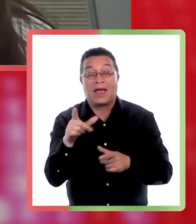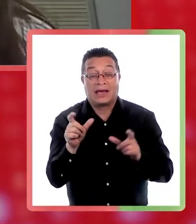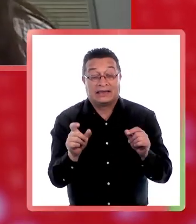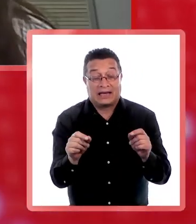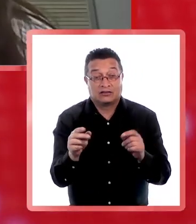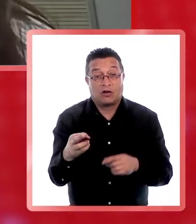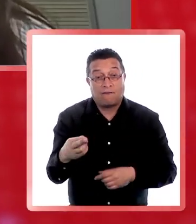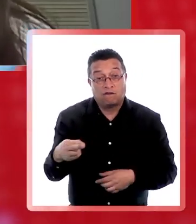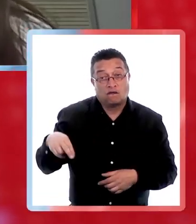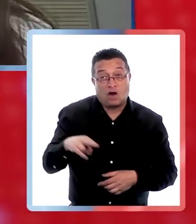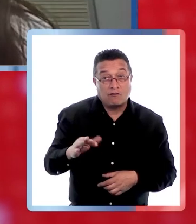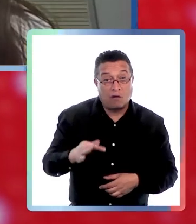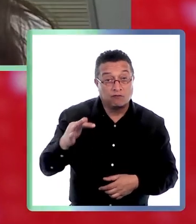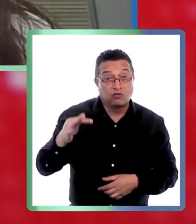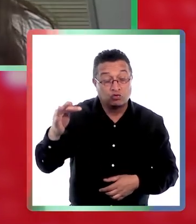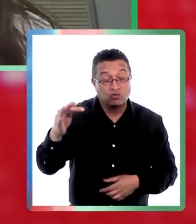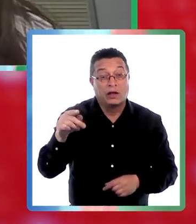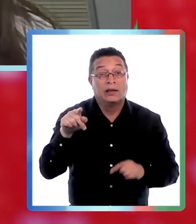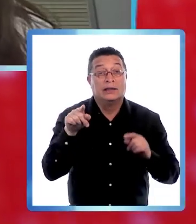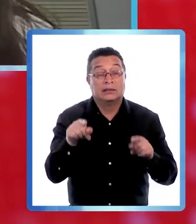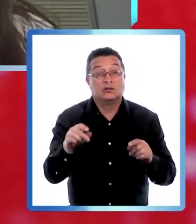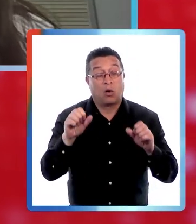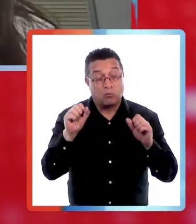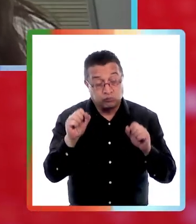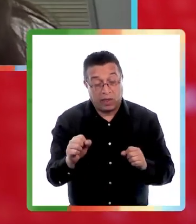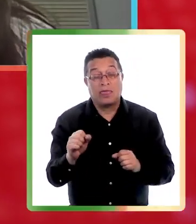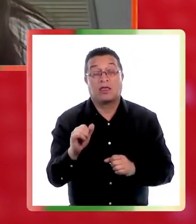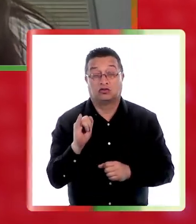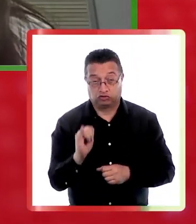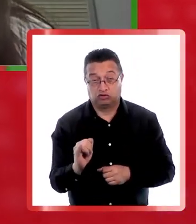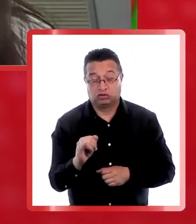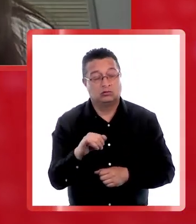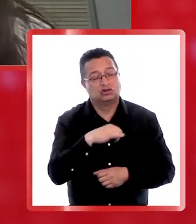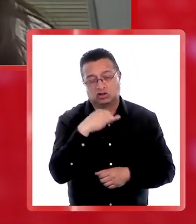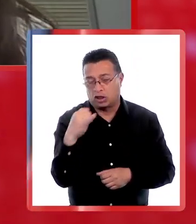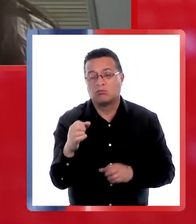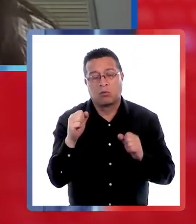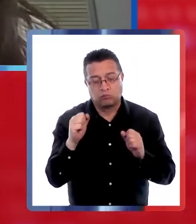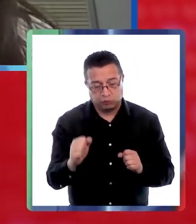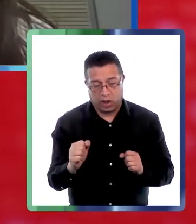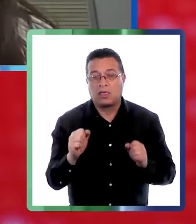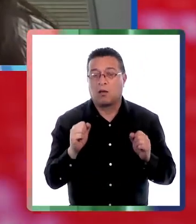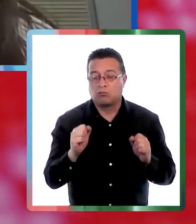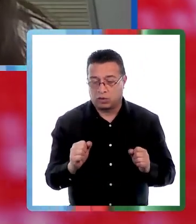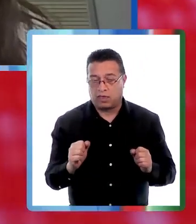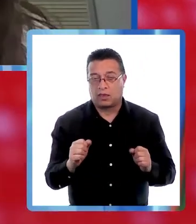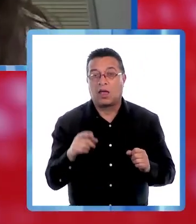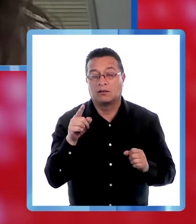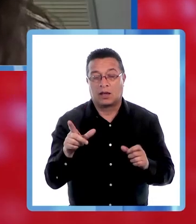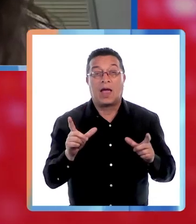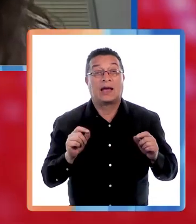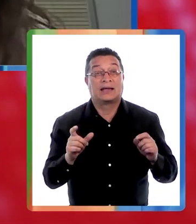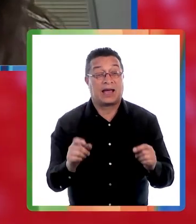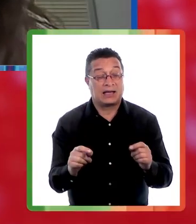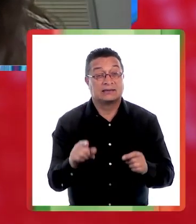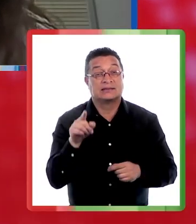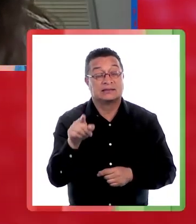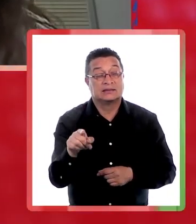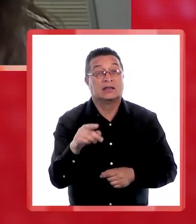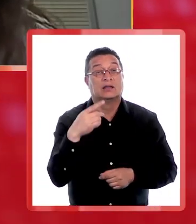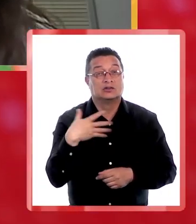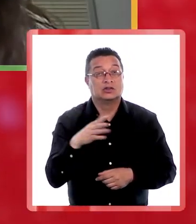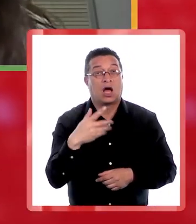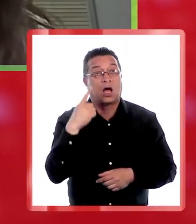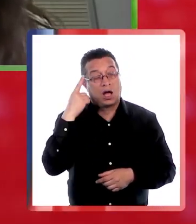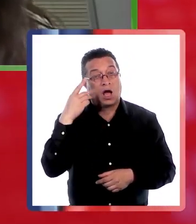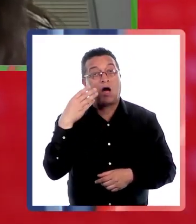cáncer vuelva, eso es algo que puede pasar siempre. incluso en cánceres que